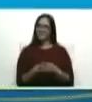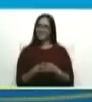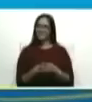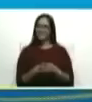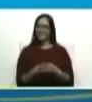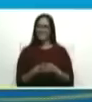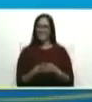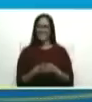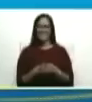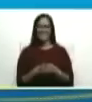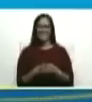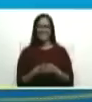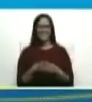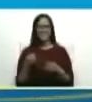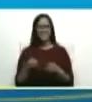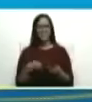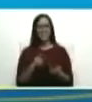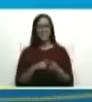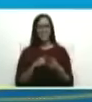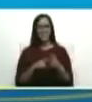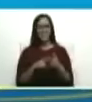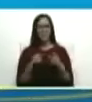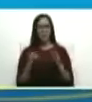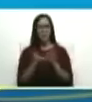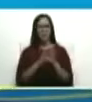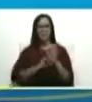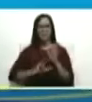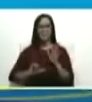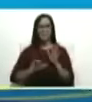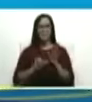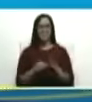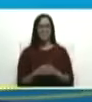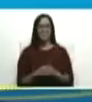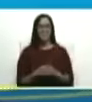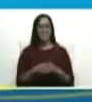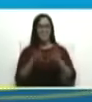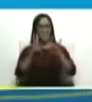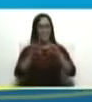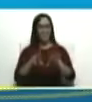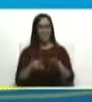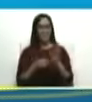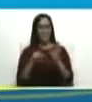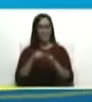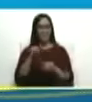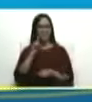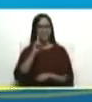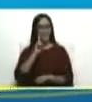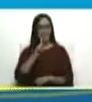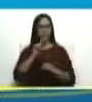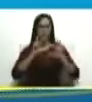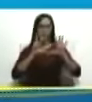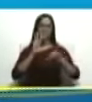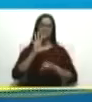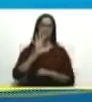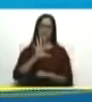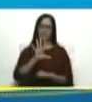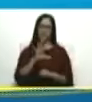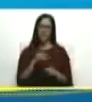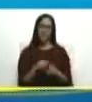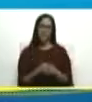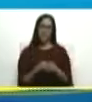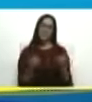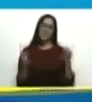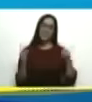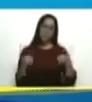Y fue para entonces constituyente, redactor del artículo 185, del cual